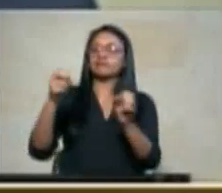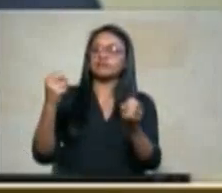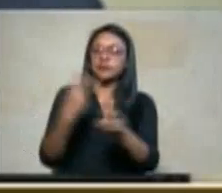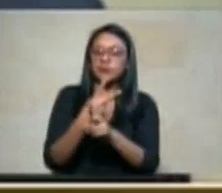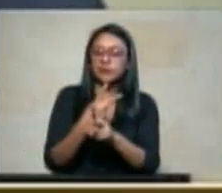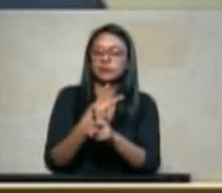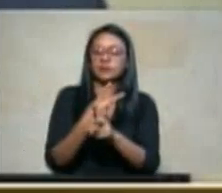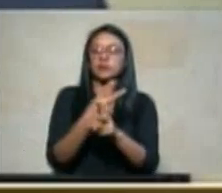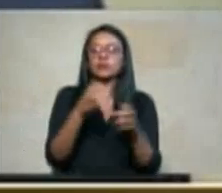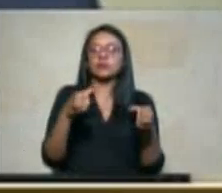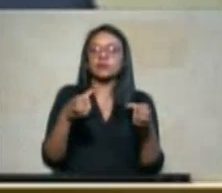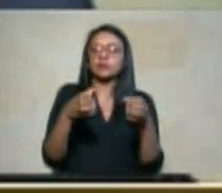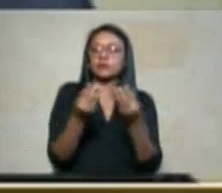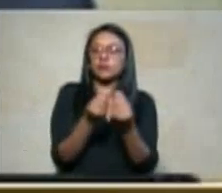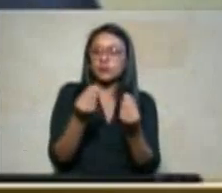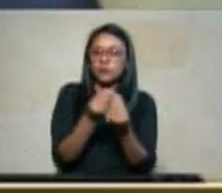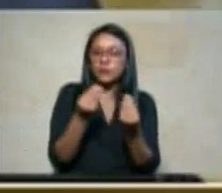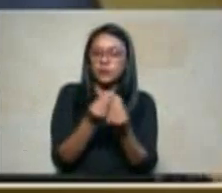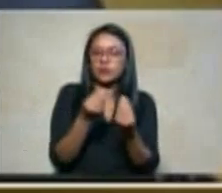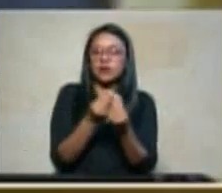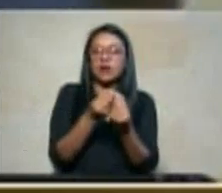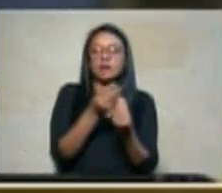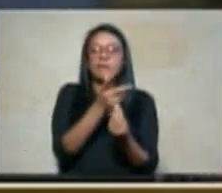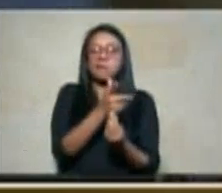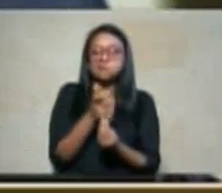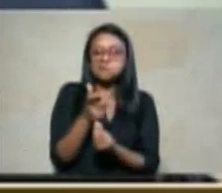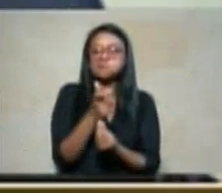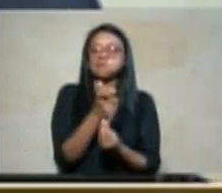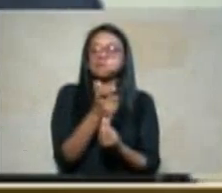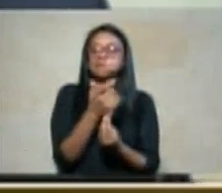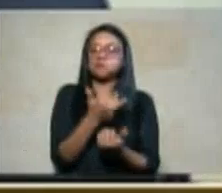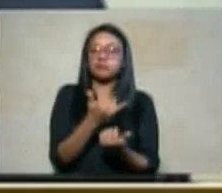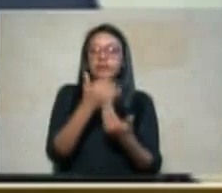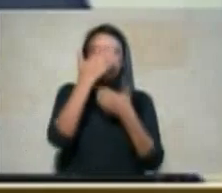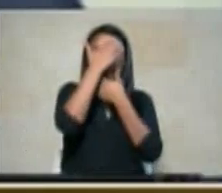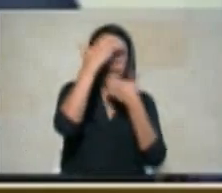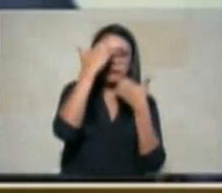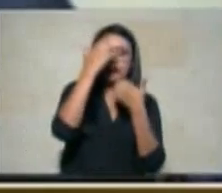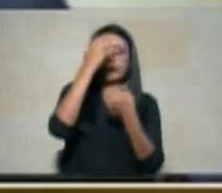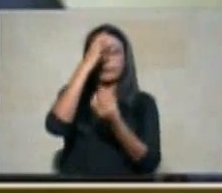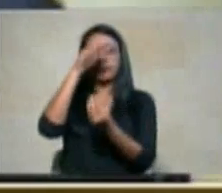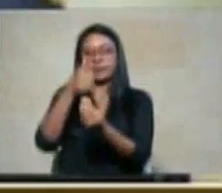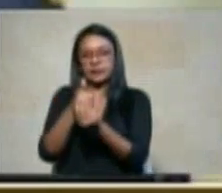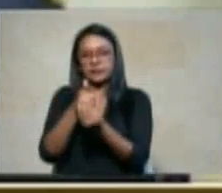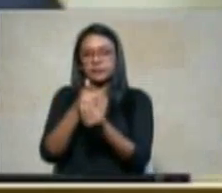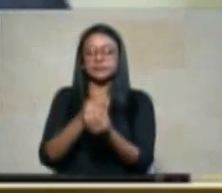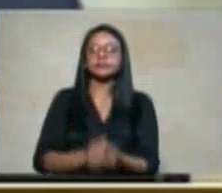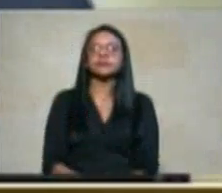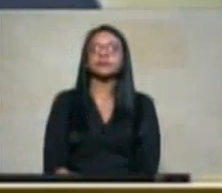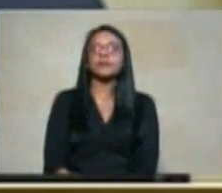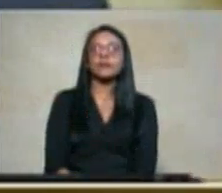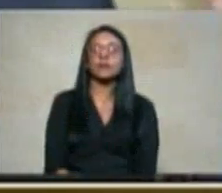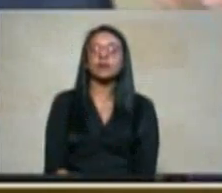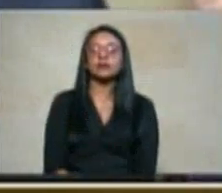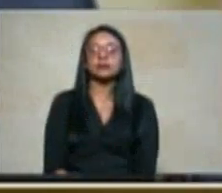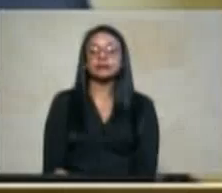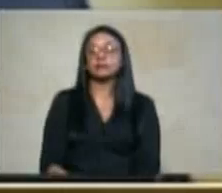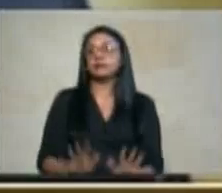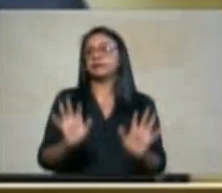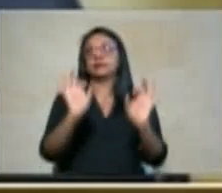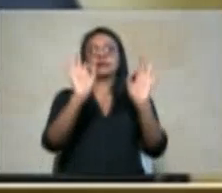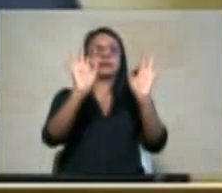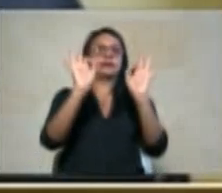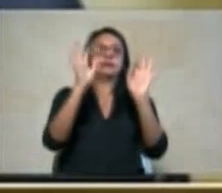violentamente por los grupos alzados en armas, guerrilleros o paramilitares. ¡Qué premisa